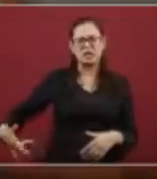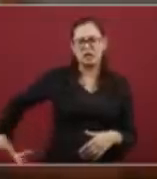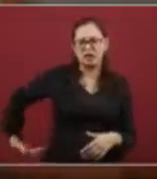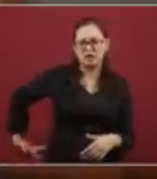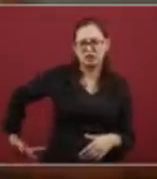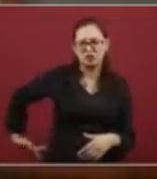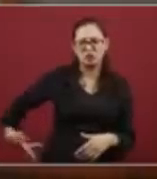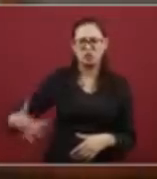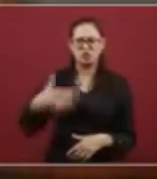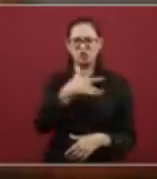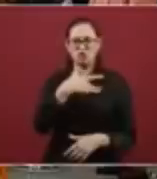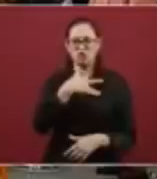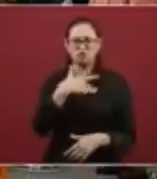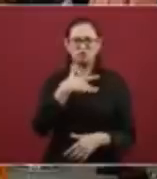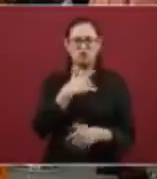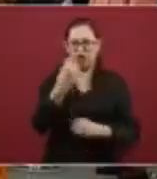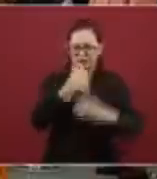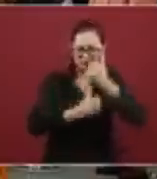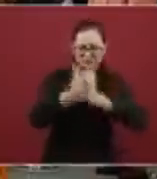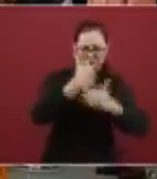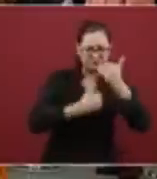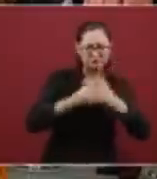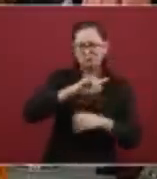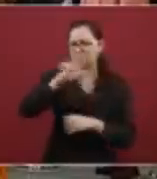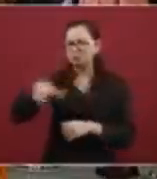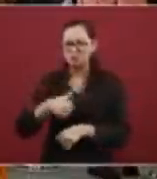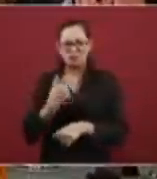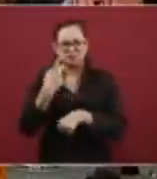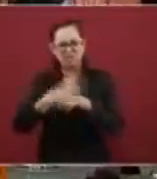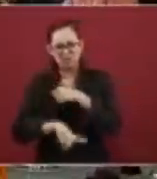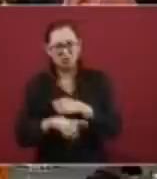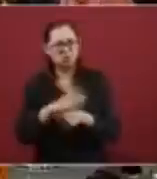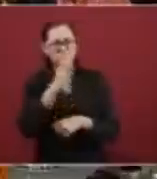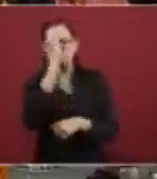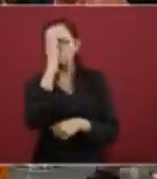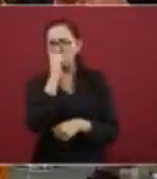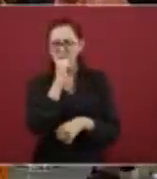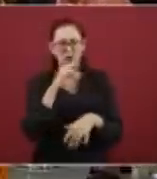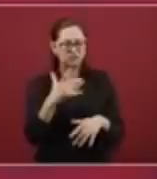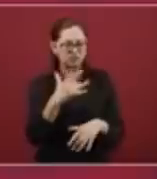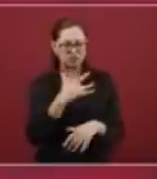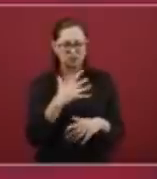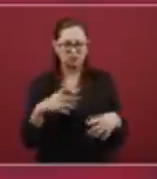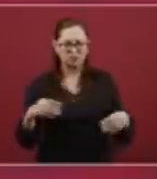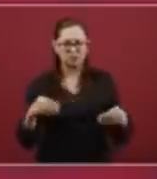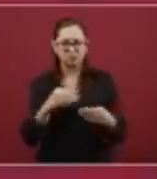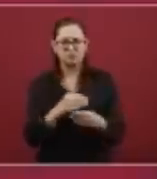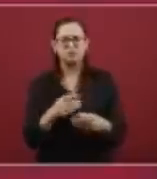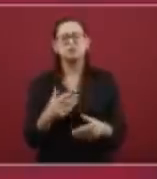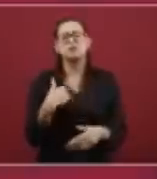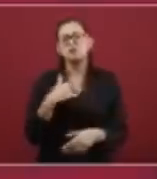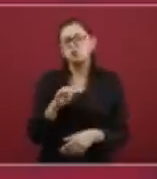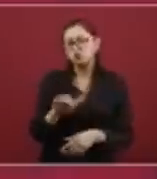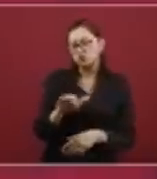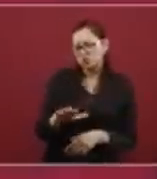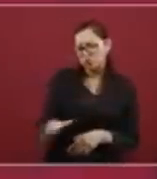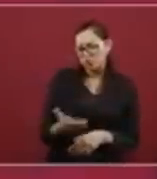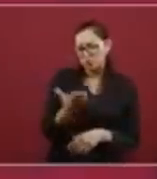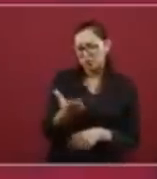corazón. Esas son las dos preguntas. Gracias. Sí, te pedí que juntara las preguntas